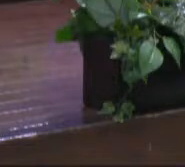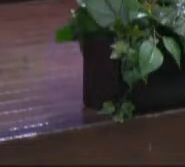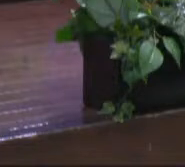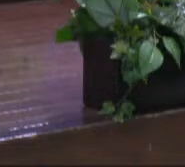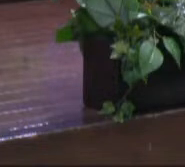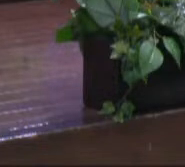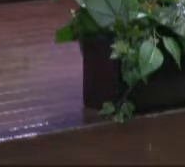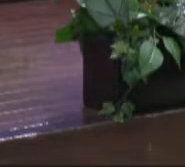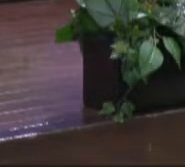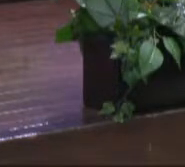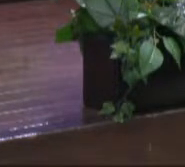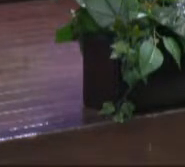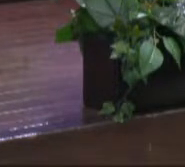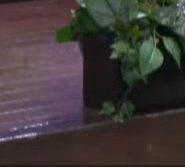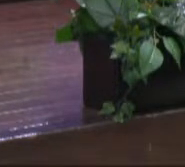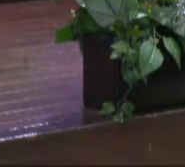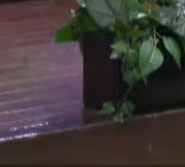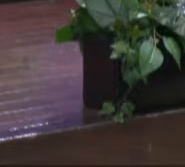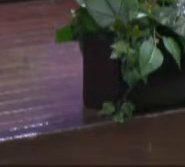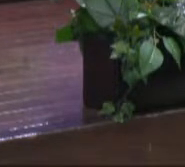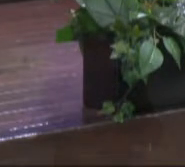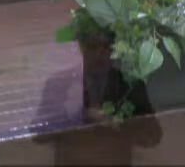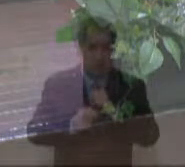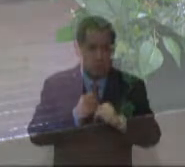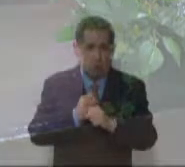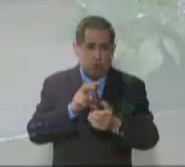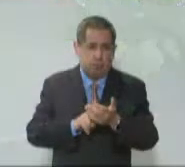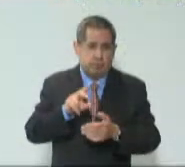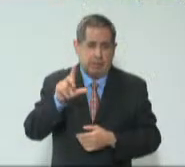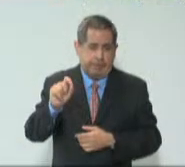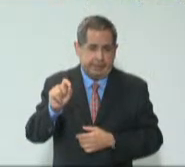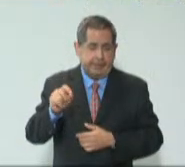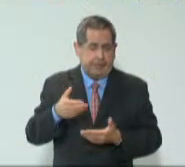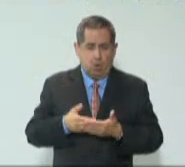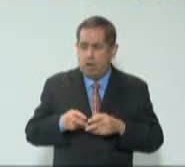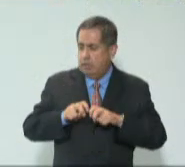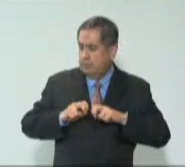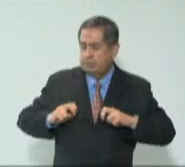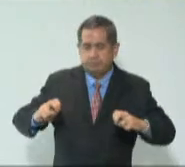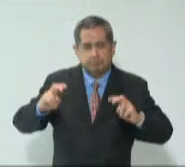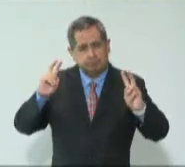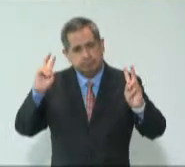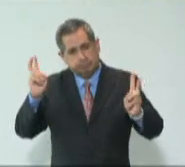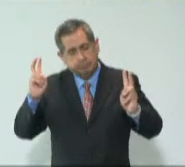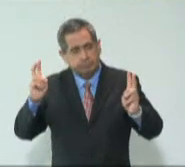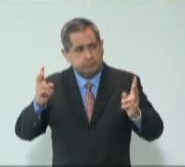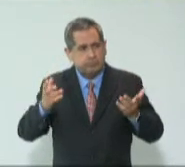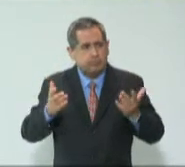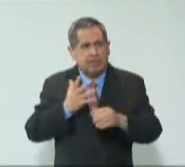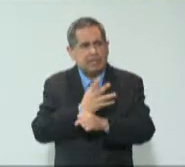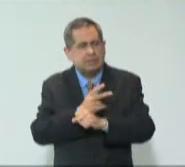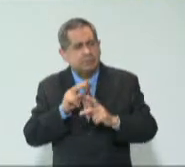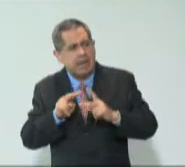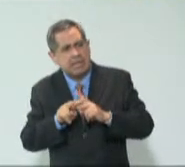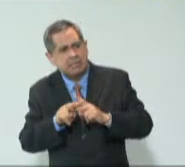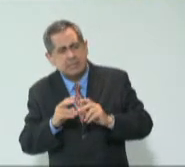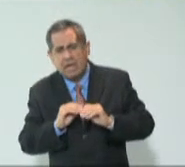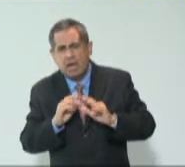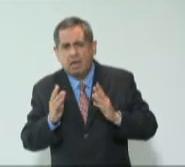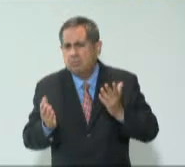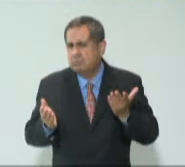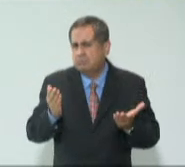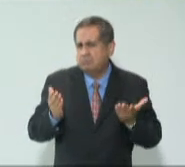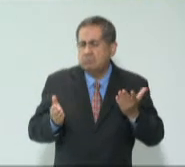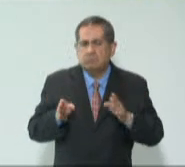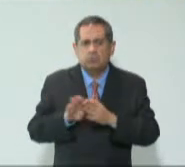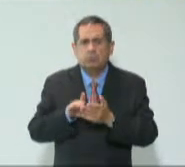transparencia 2020 Y en especial a este panel balance del papel de la transparencia y el acceso a la información